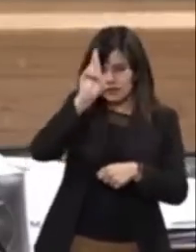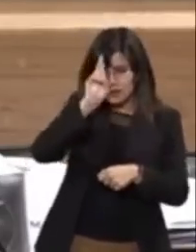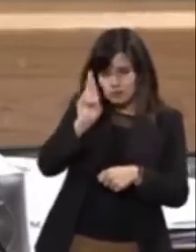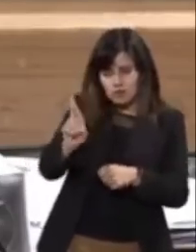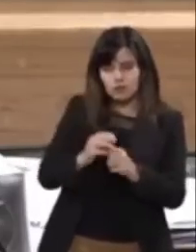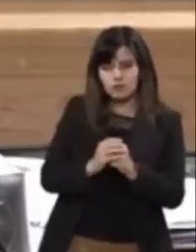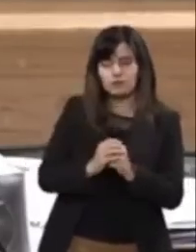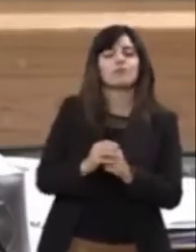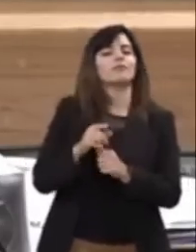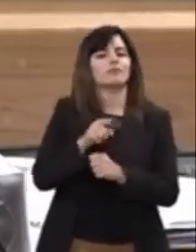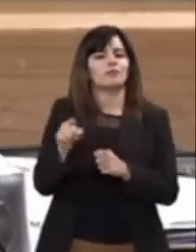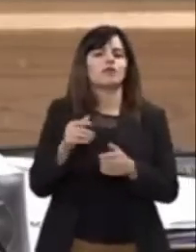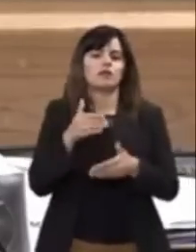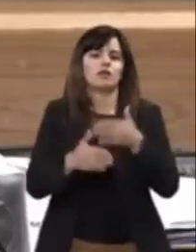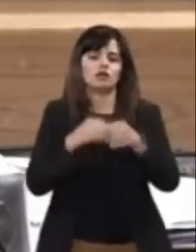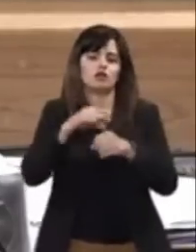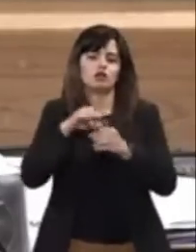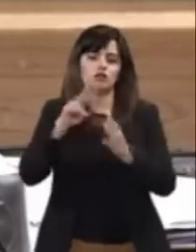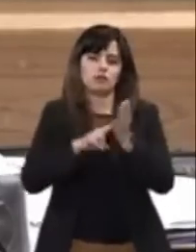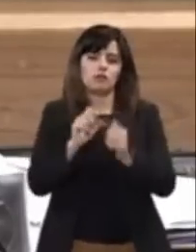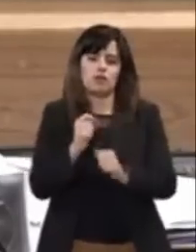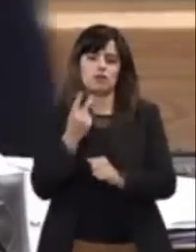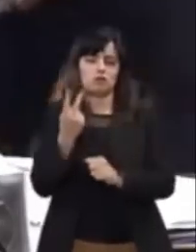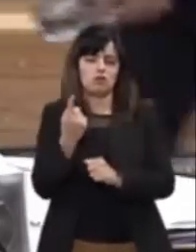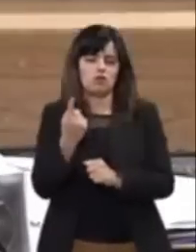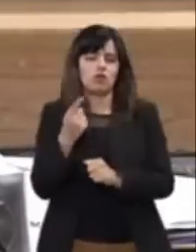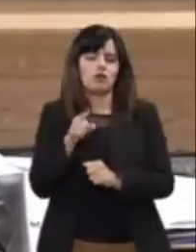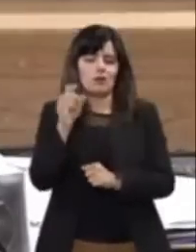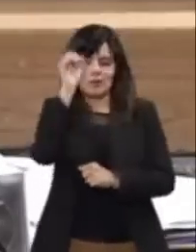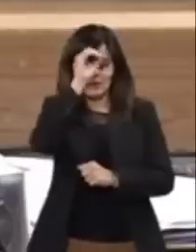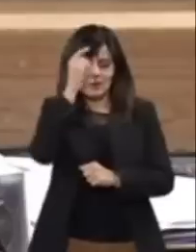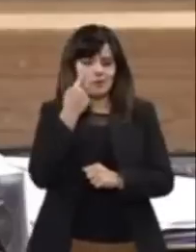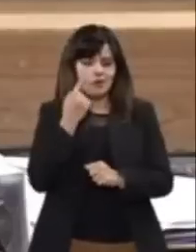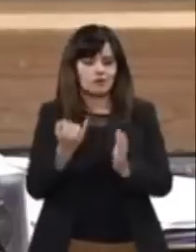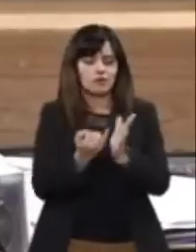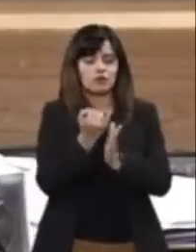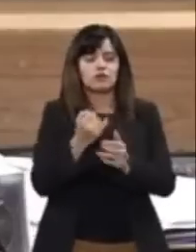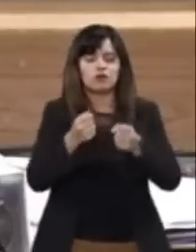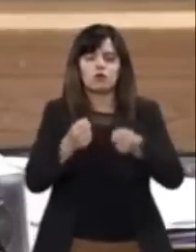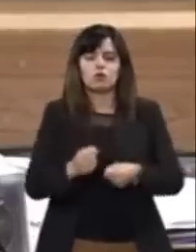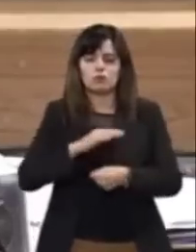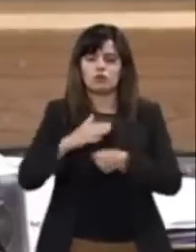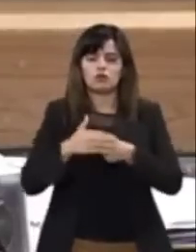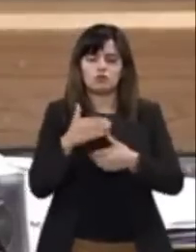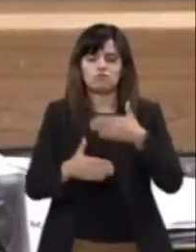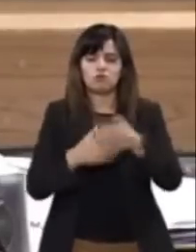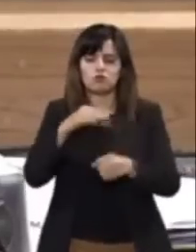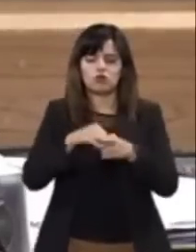elecciones del 2021 y que seguramente lo expresarán en las elecciones de 2024